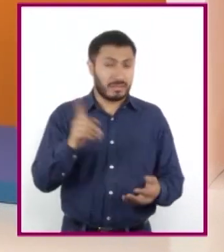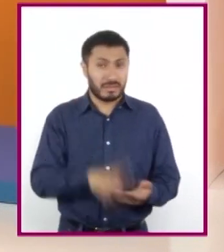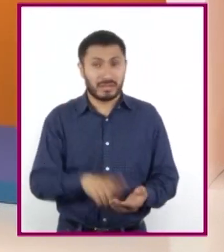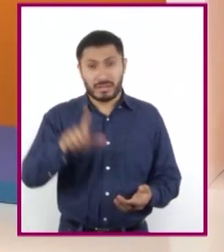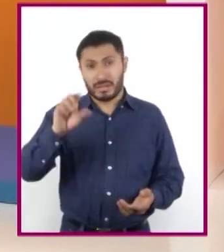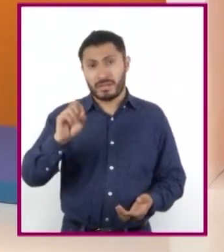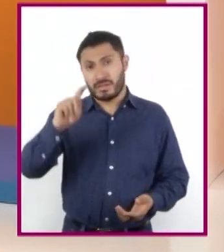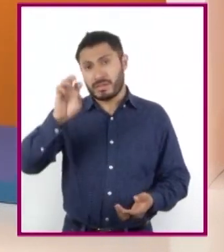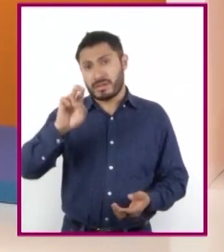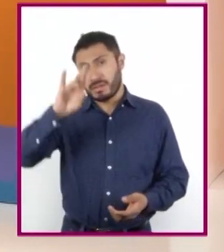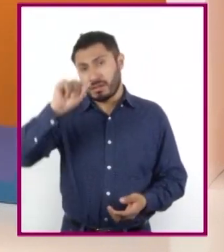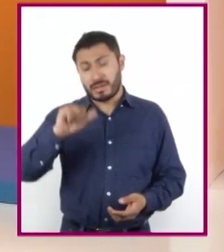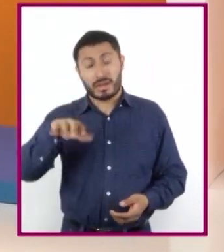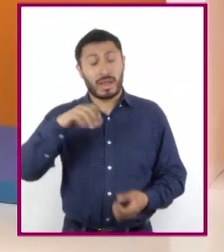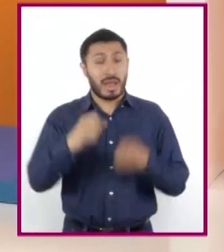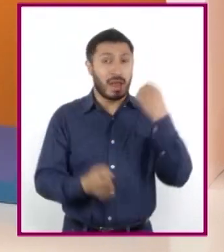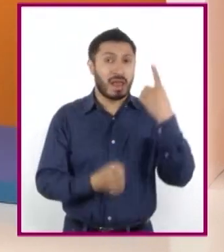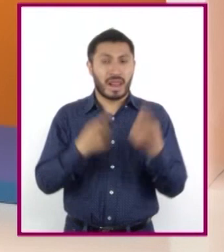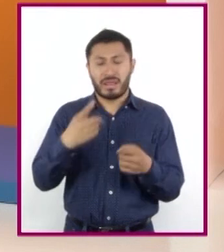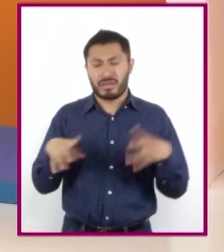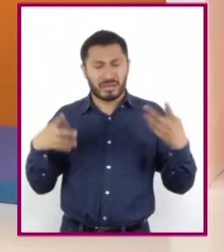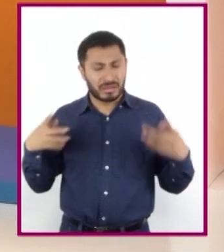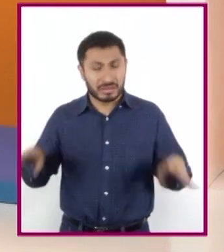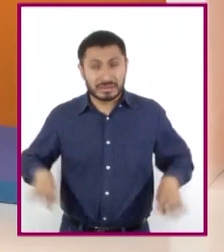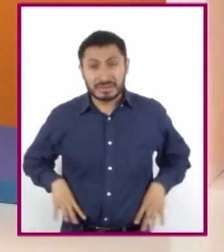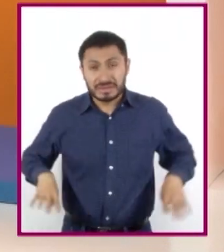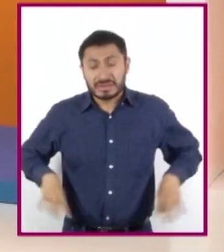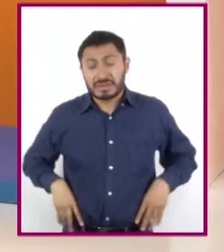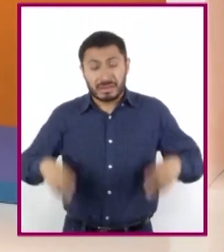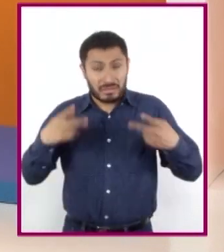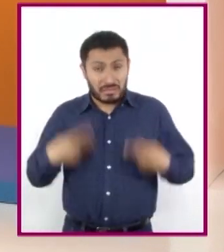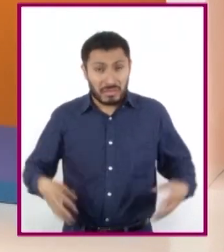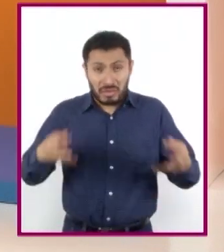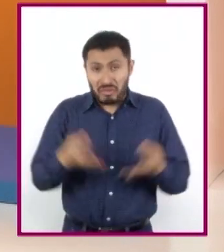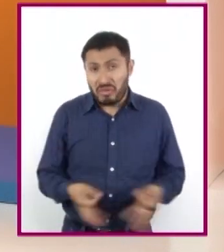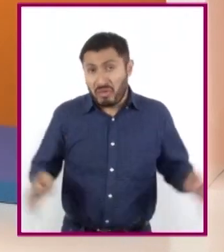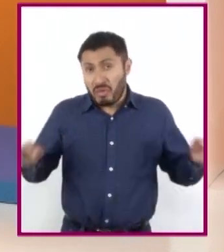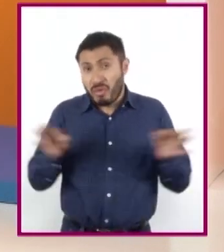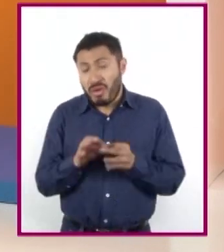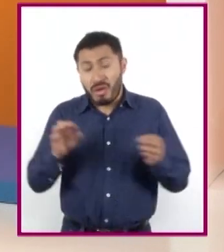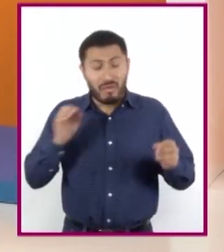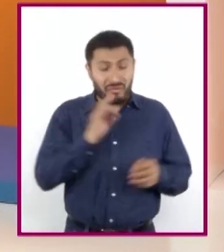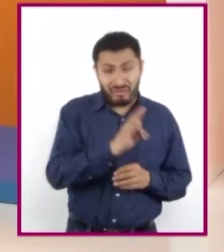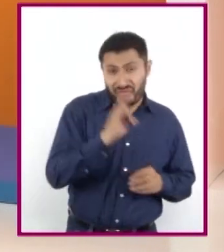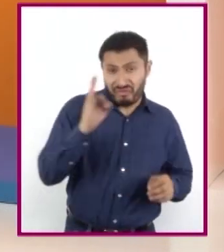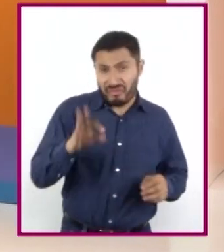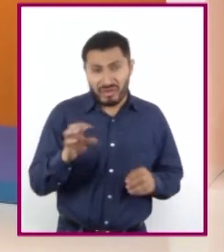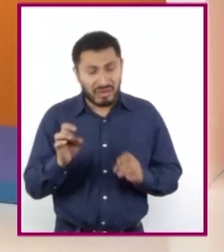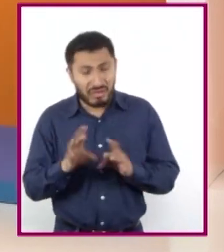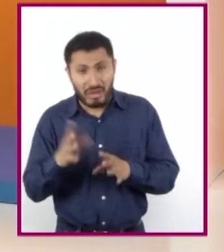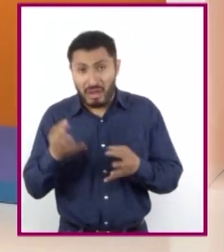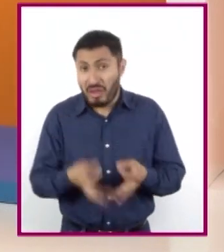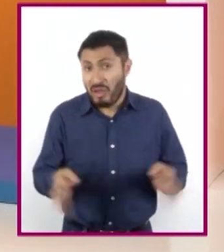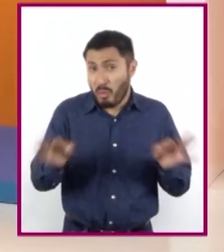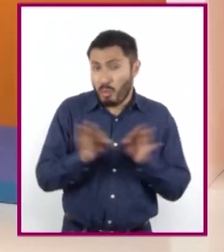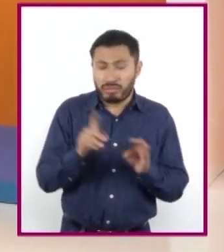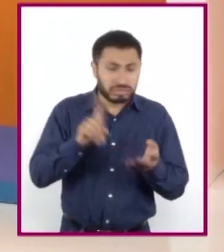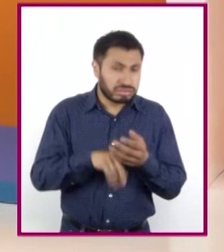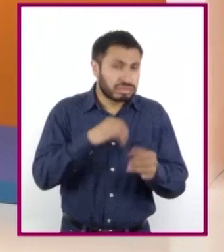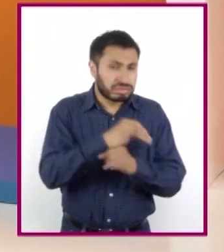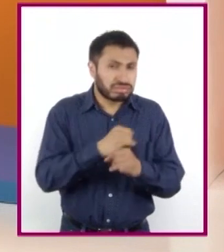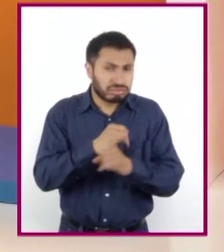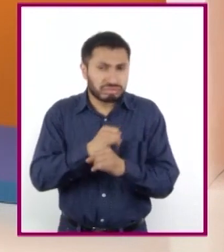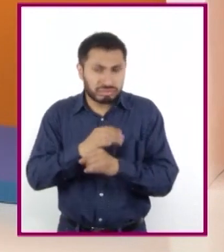lotería algunos personajes importantes y fechas y sucesos claves de su investigación. No